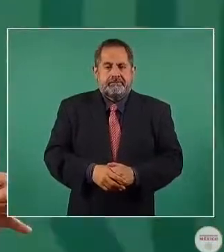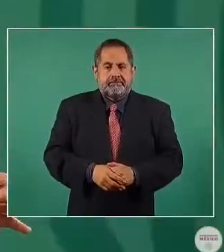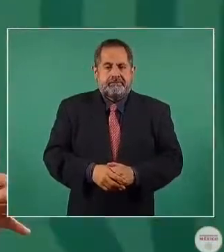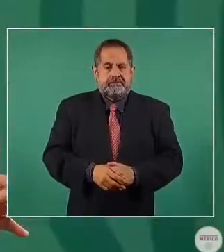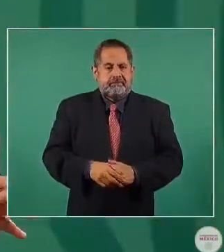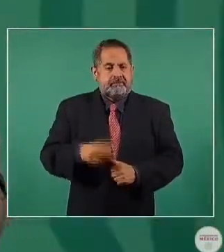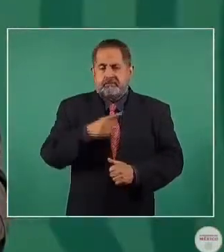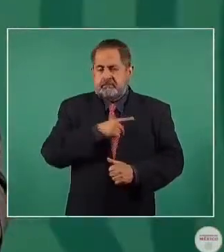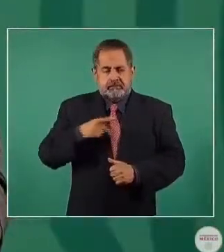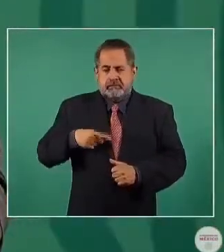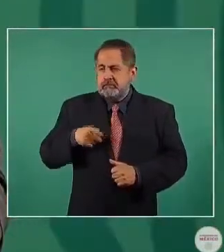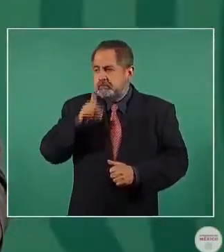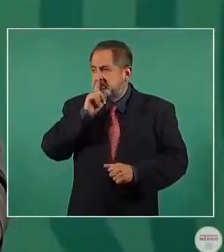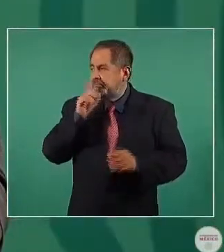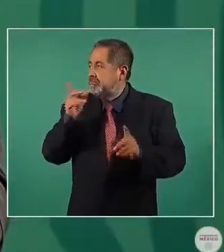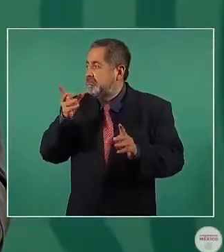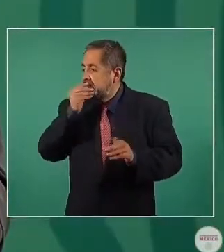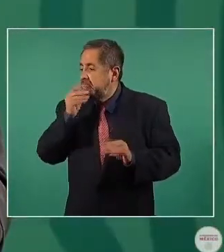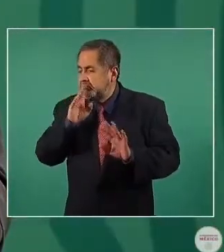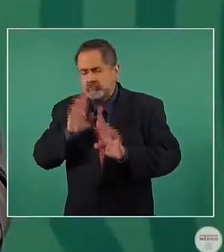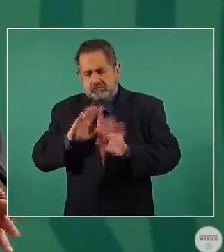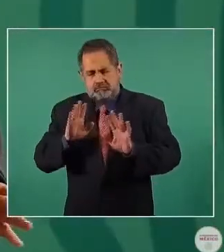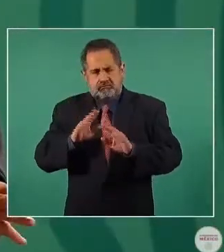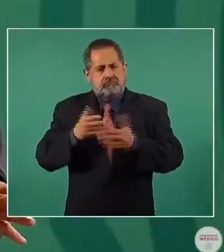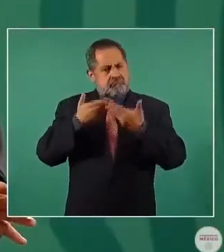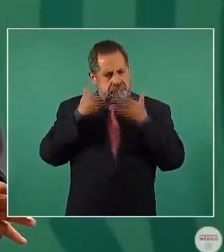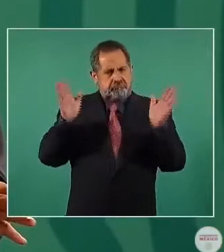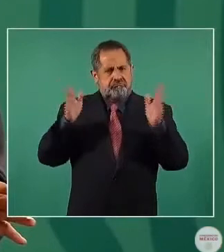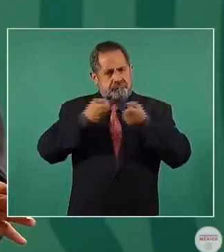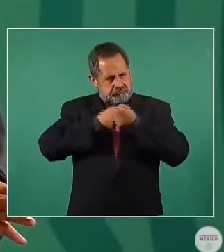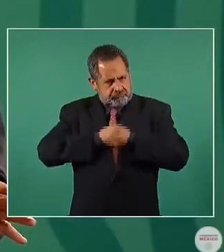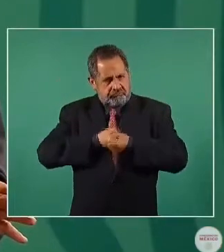No debe de haber censura, pero sí